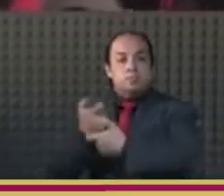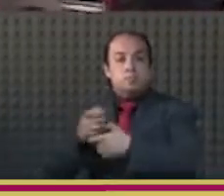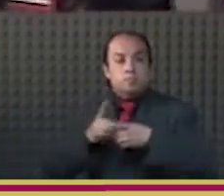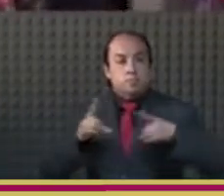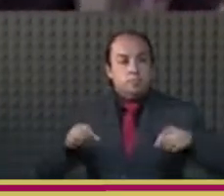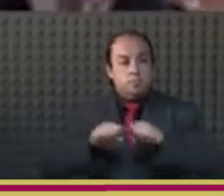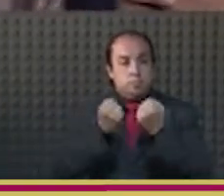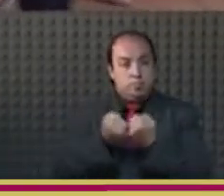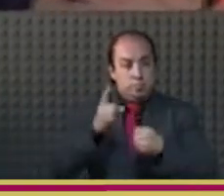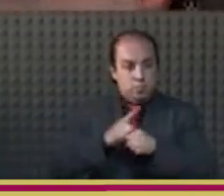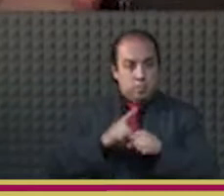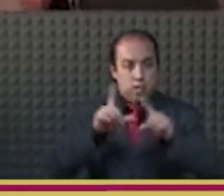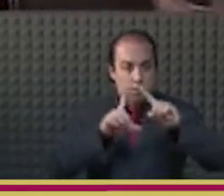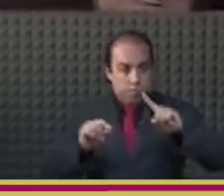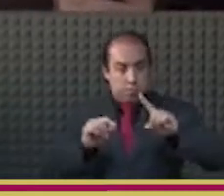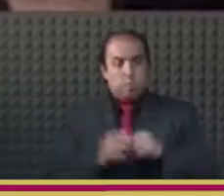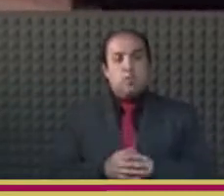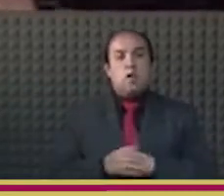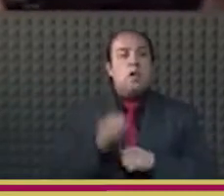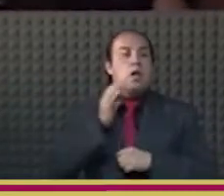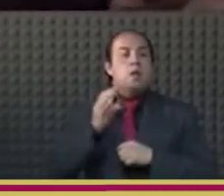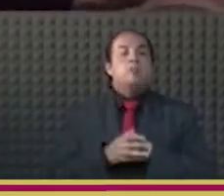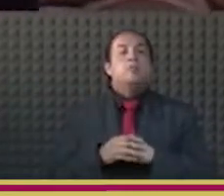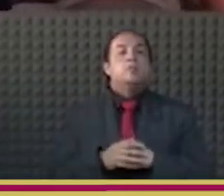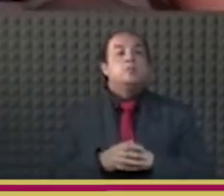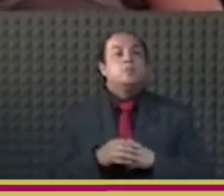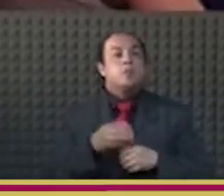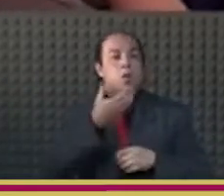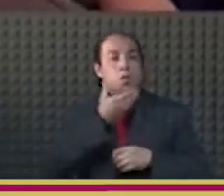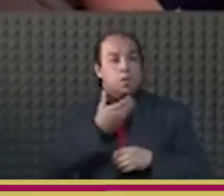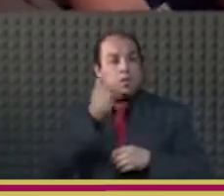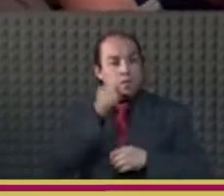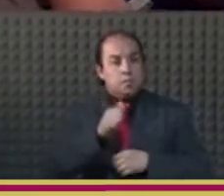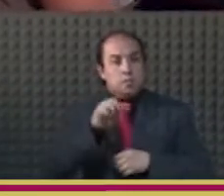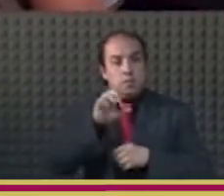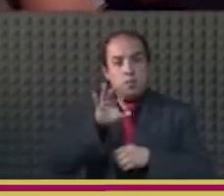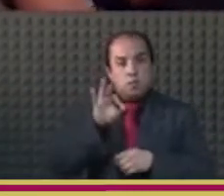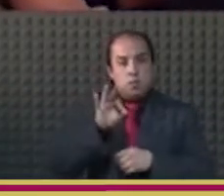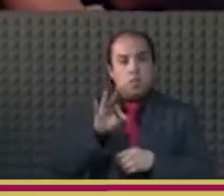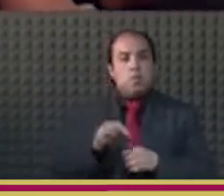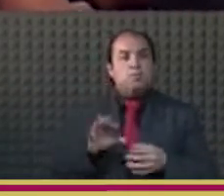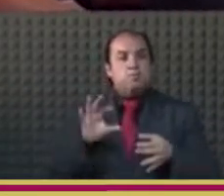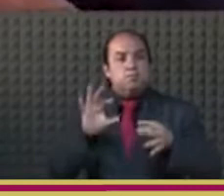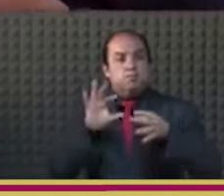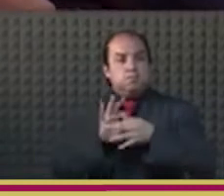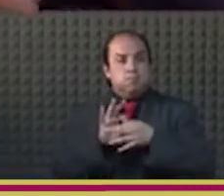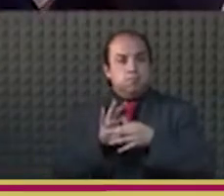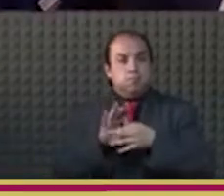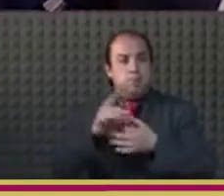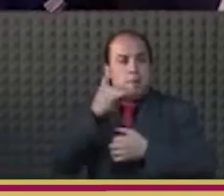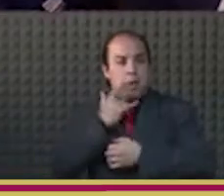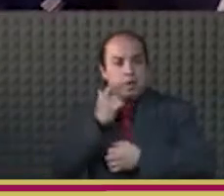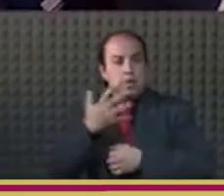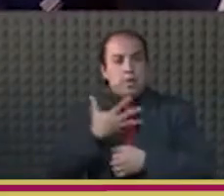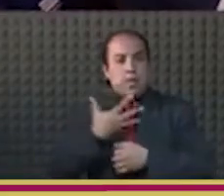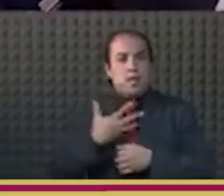país. En la Cámara de Comercio siempre encontrarán un aliado de este esfuerzo para crear las sinergias